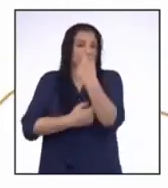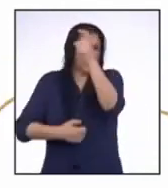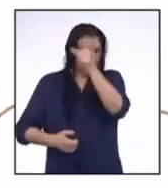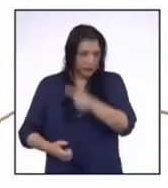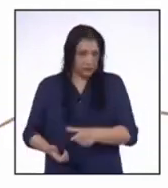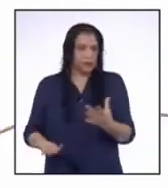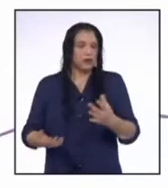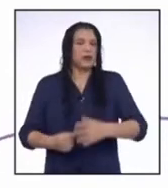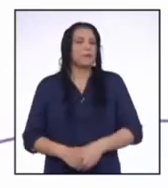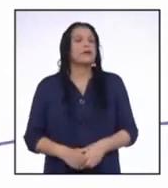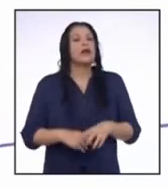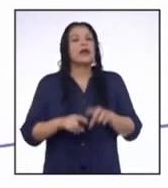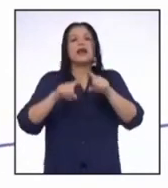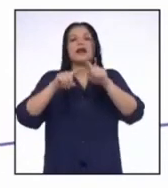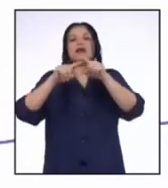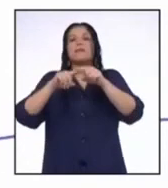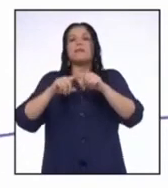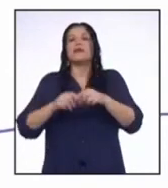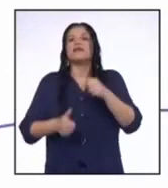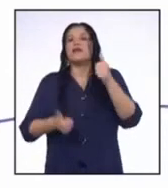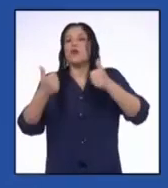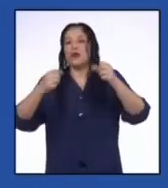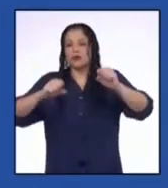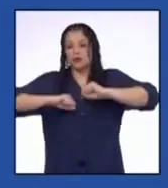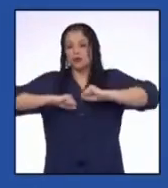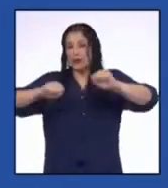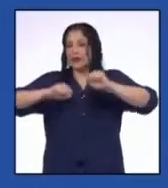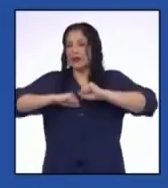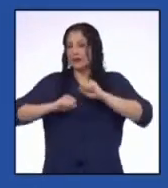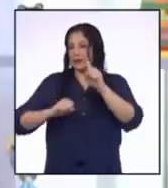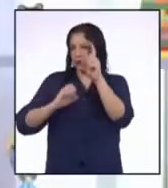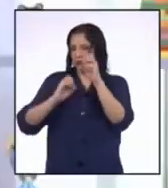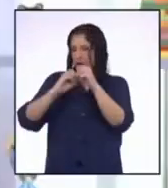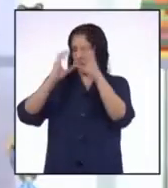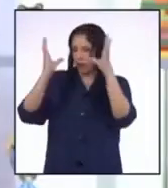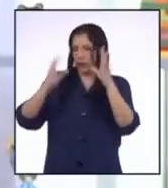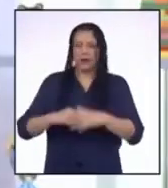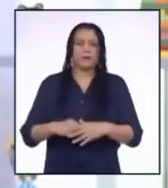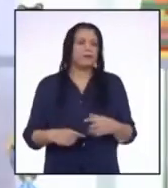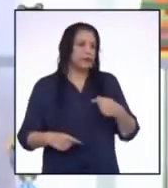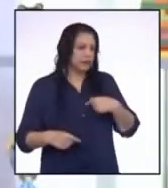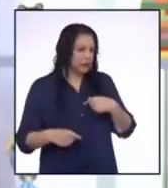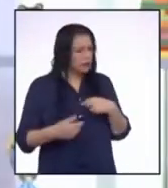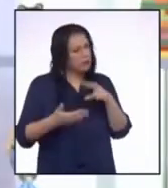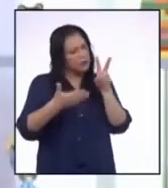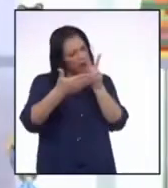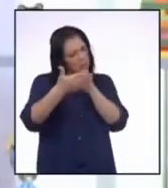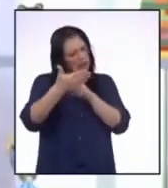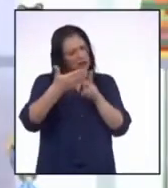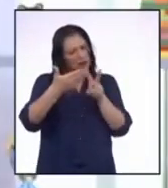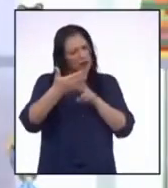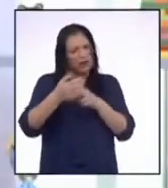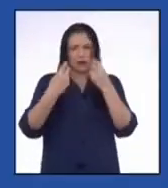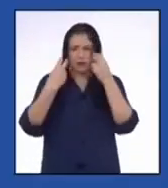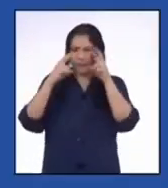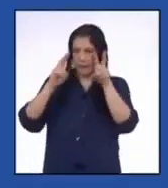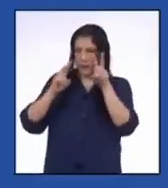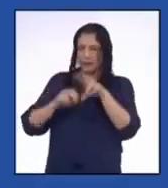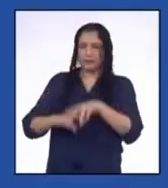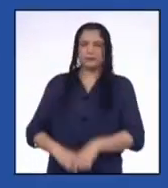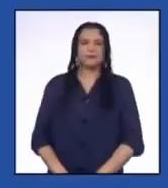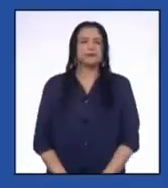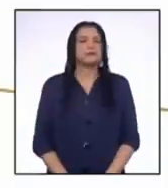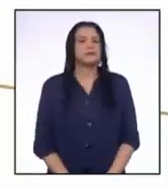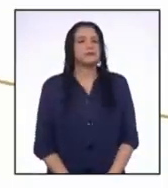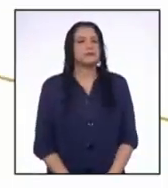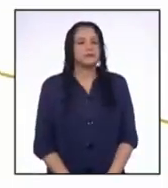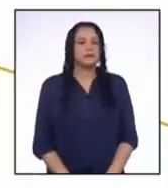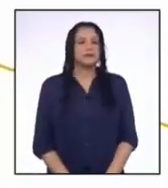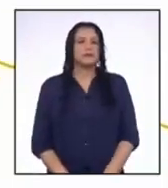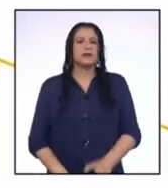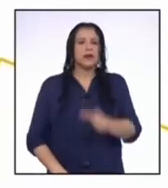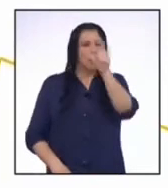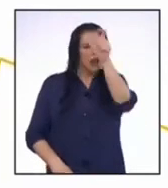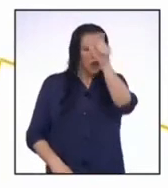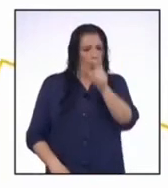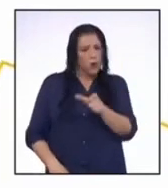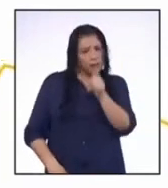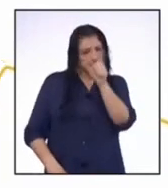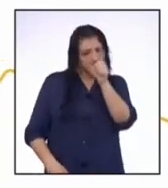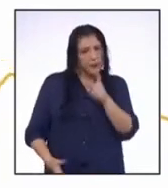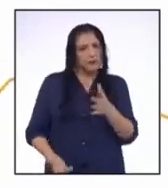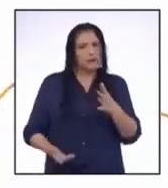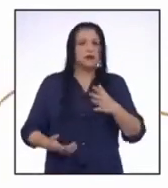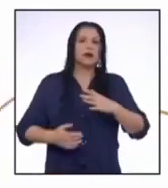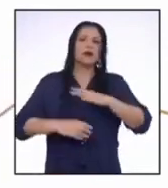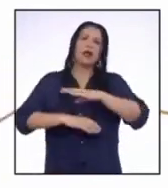que a su vez depende de su actividad física. Yo también he estado leyendo, miren lo que traje. Una persona se